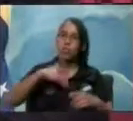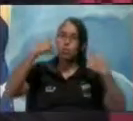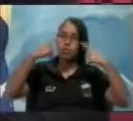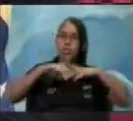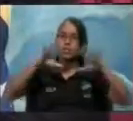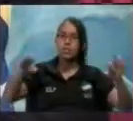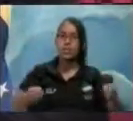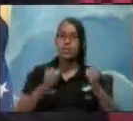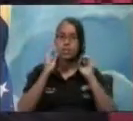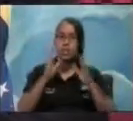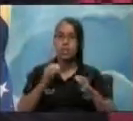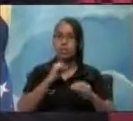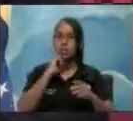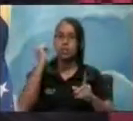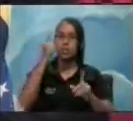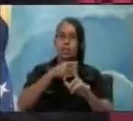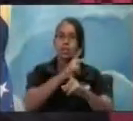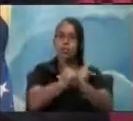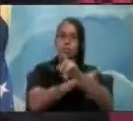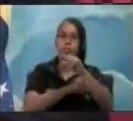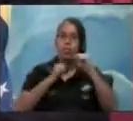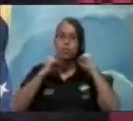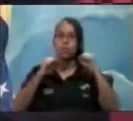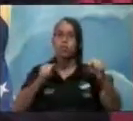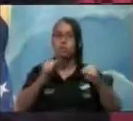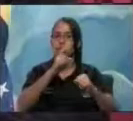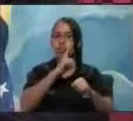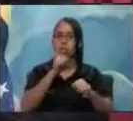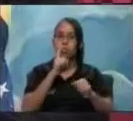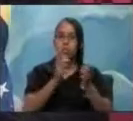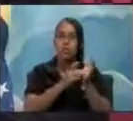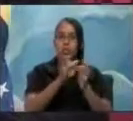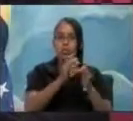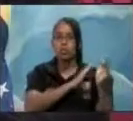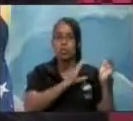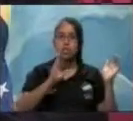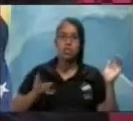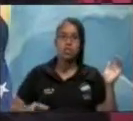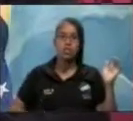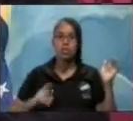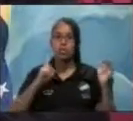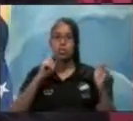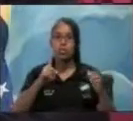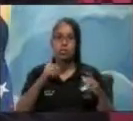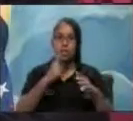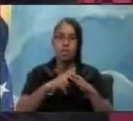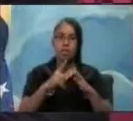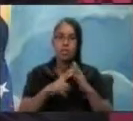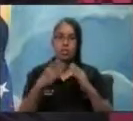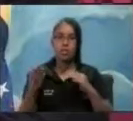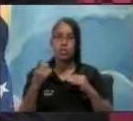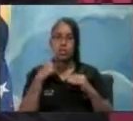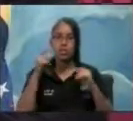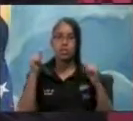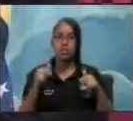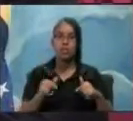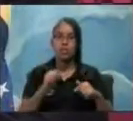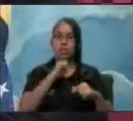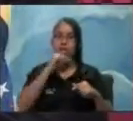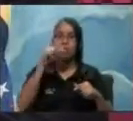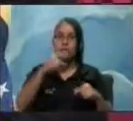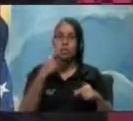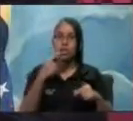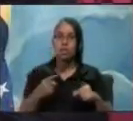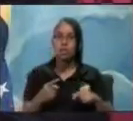a través del poderoso nombre de Jesús de Nazaret. Y una de las cosas que dice aquí, que Pedro le decía,